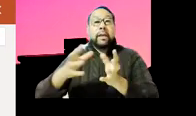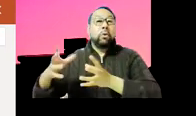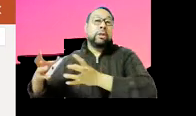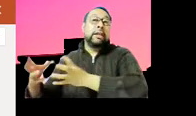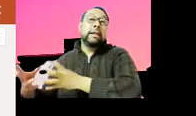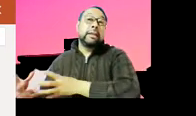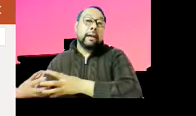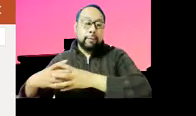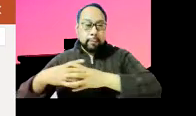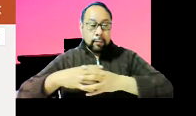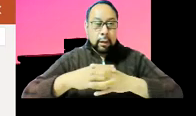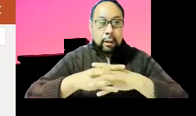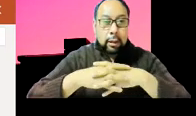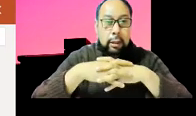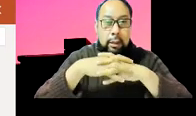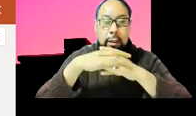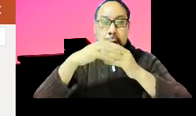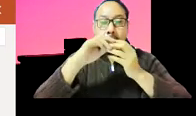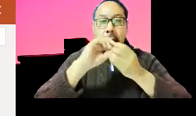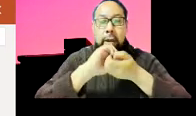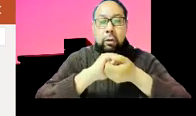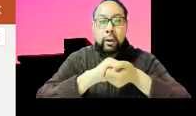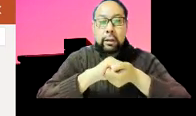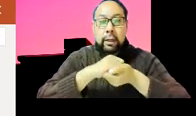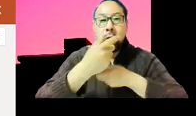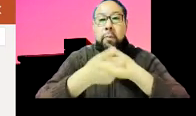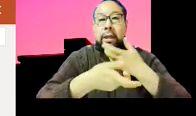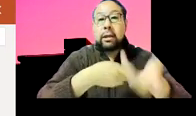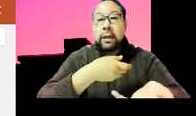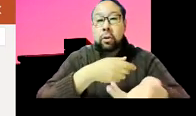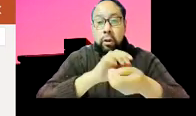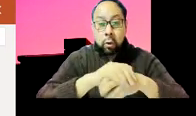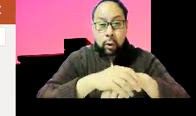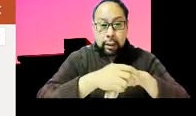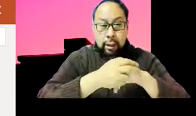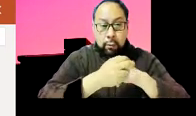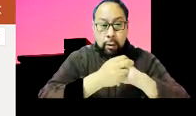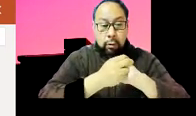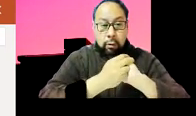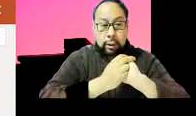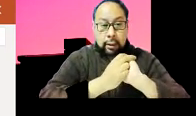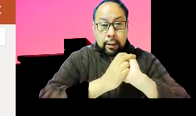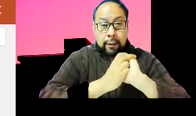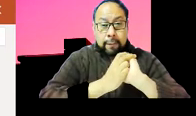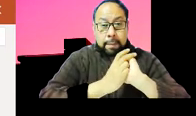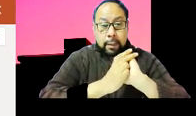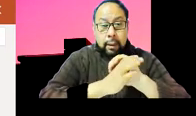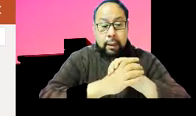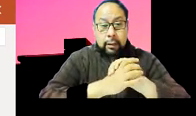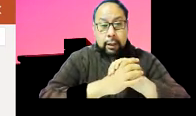se puede utilizar. Y que en este caso es el convencimiento de lo cual estoy ahorita